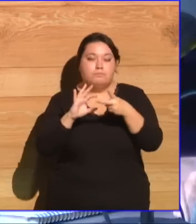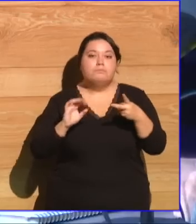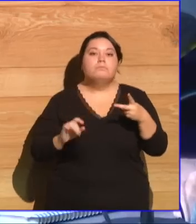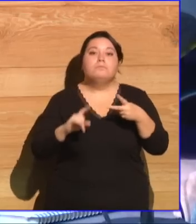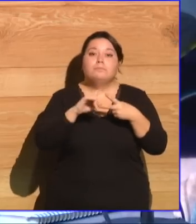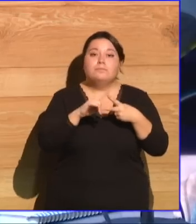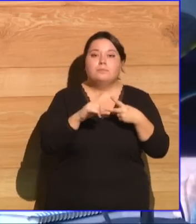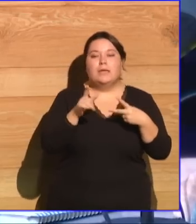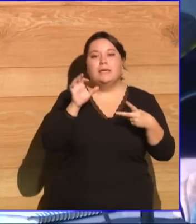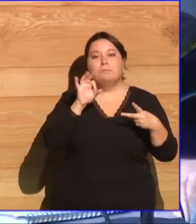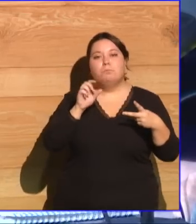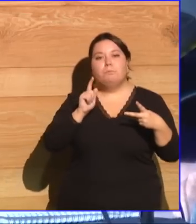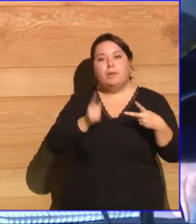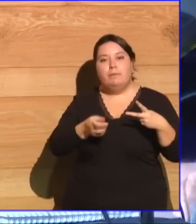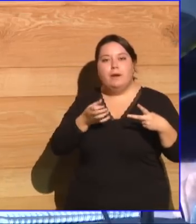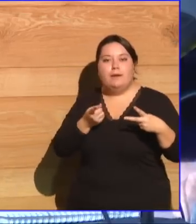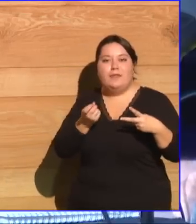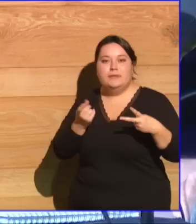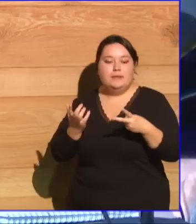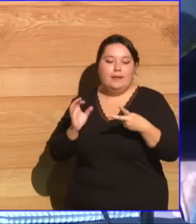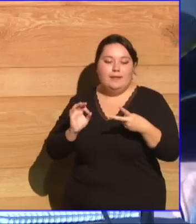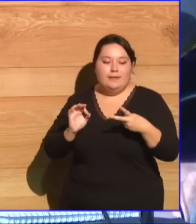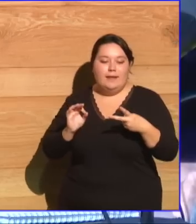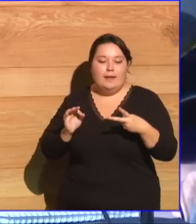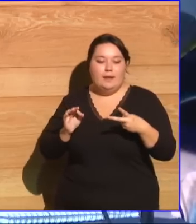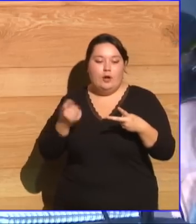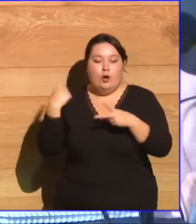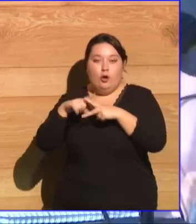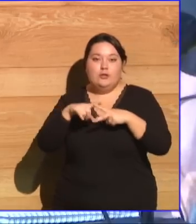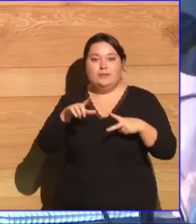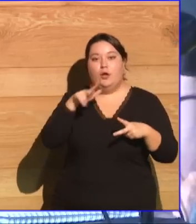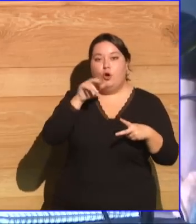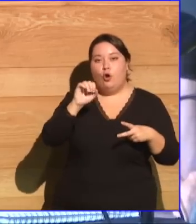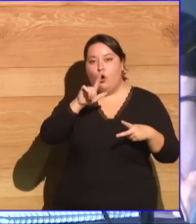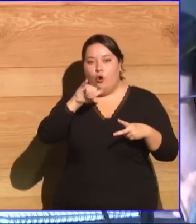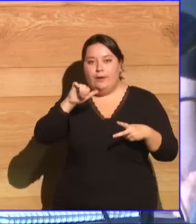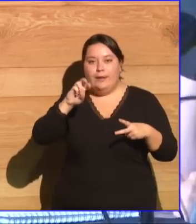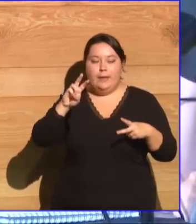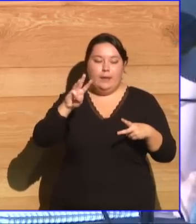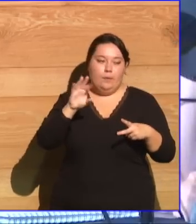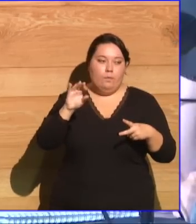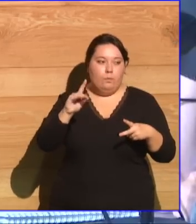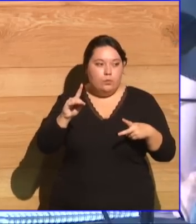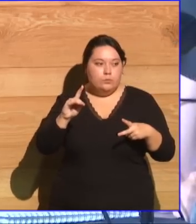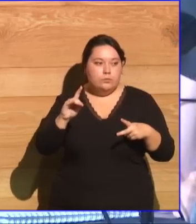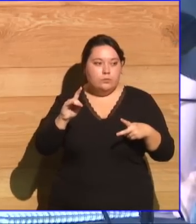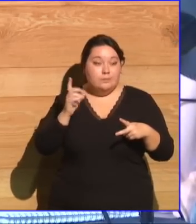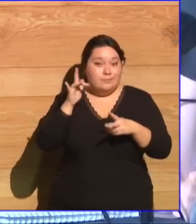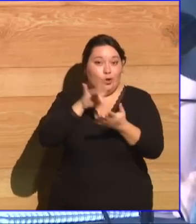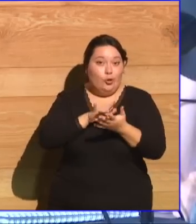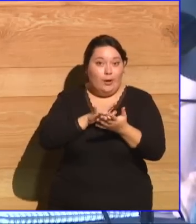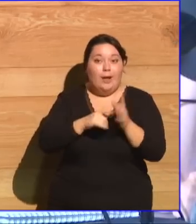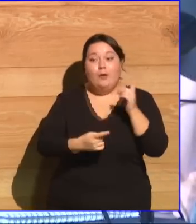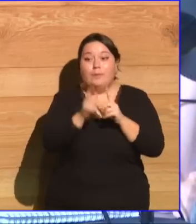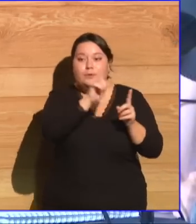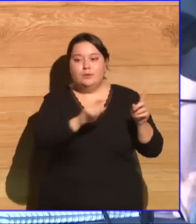necesidad que tiene Spielberg de tener el reconocimiento del viejo Hollywood. Ocurre una cosa que ocurría entonces y sigue ocurriendo hoy en día, y es que la gente